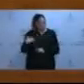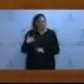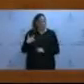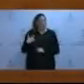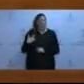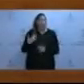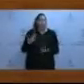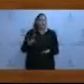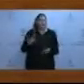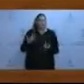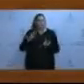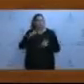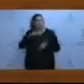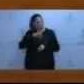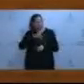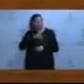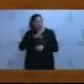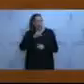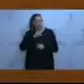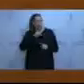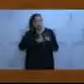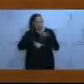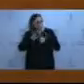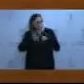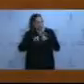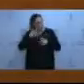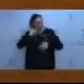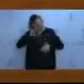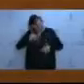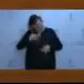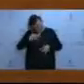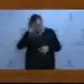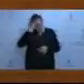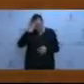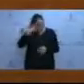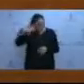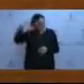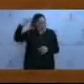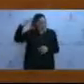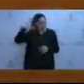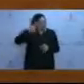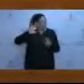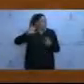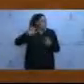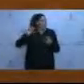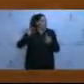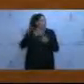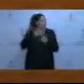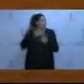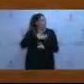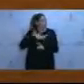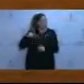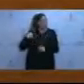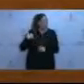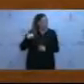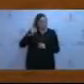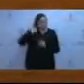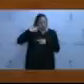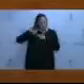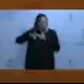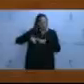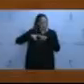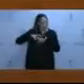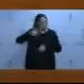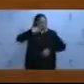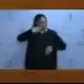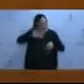obtener remedio a sus males reales o imaginarios. De hecho, solo un examen clínico adecuado y detallado puede diferenciar lo real